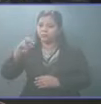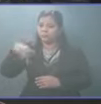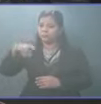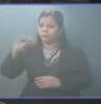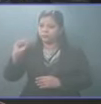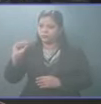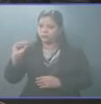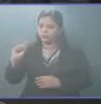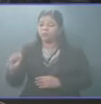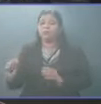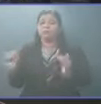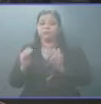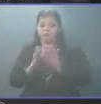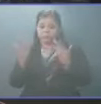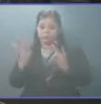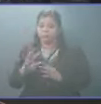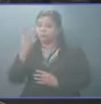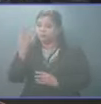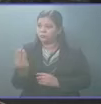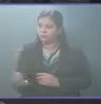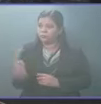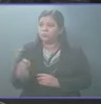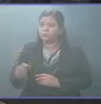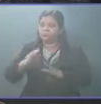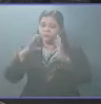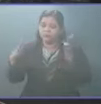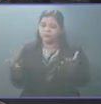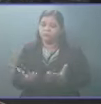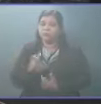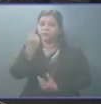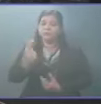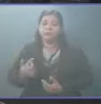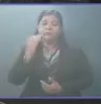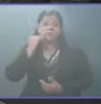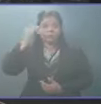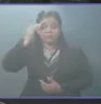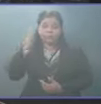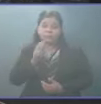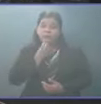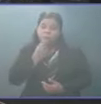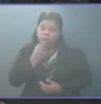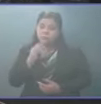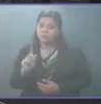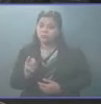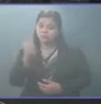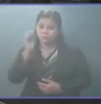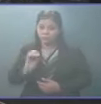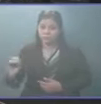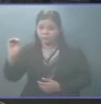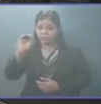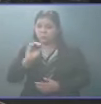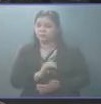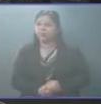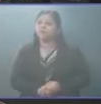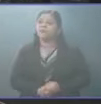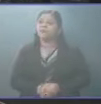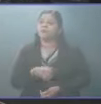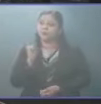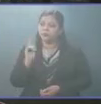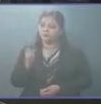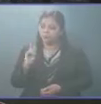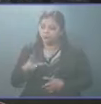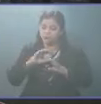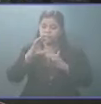Panamericana de la Salud. Esto para el Día Internacional de las Personas Mayores, que fue el 1 de octubre. Entonces, la misma